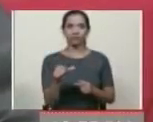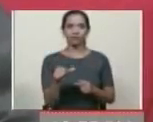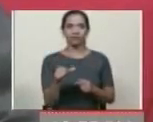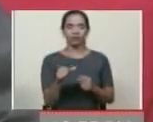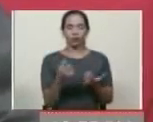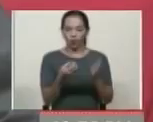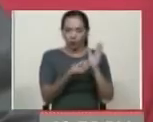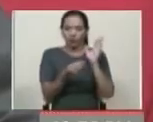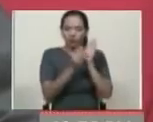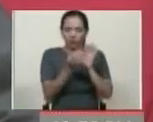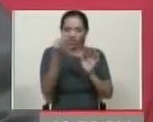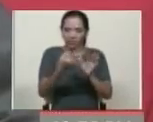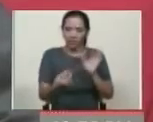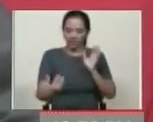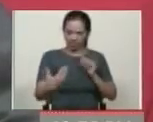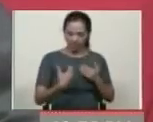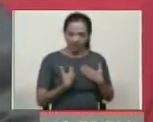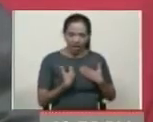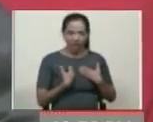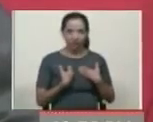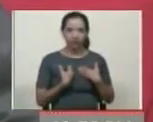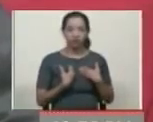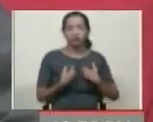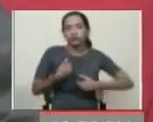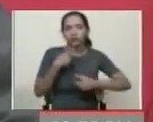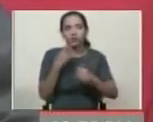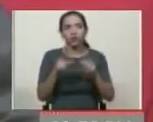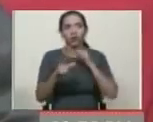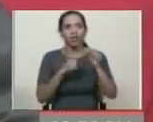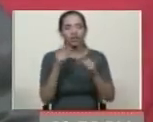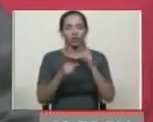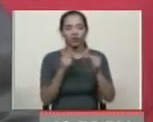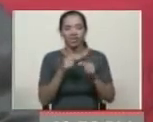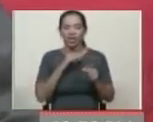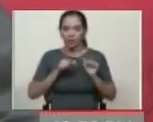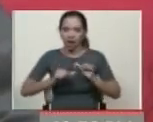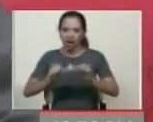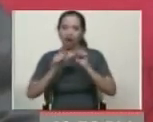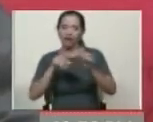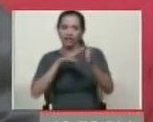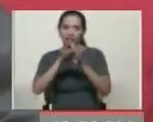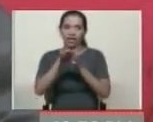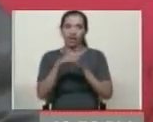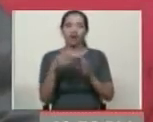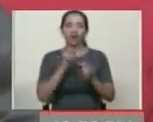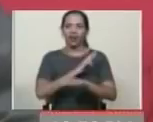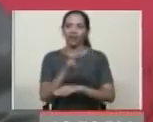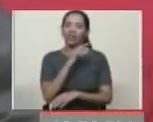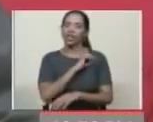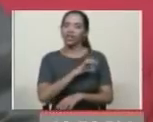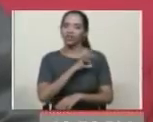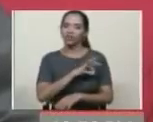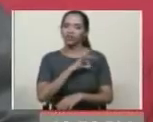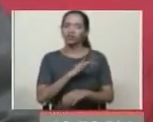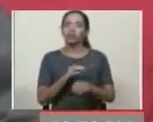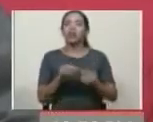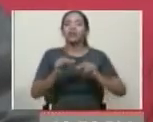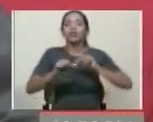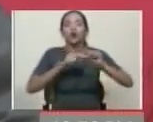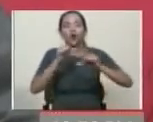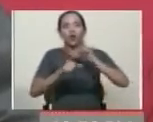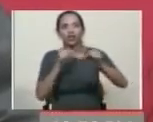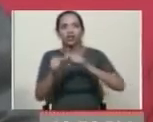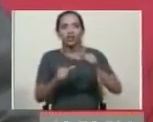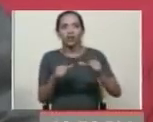realmente lleguen. Claro. Sin embargo, yo digo, en Twitter nosotros hemos avanzado. Hay una red de colectivos, el Fusil de Ideas, los Onca